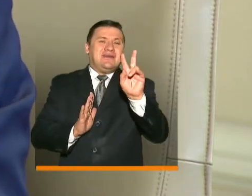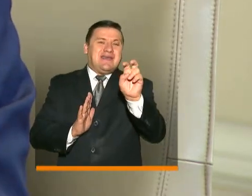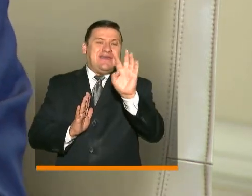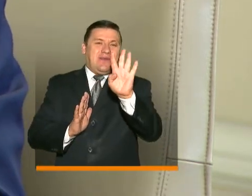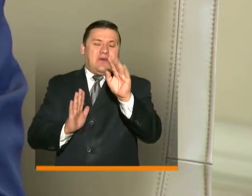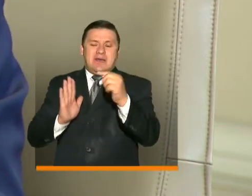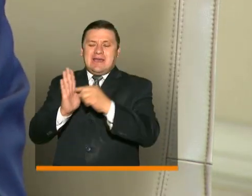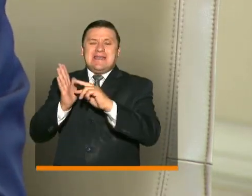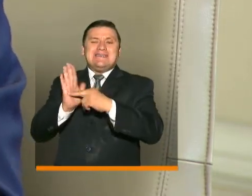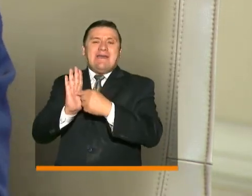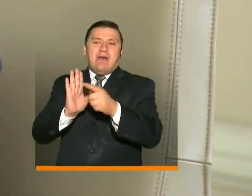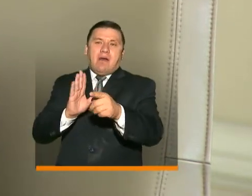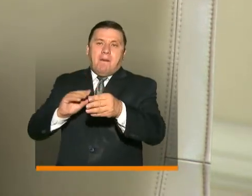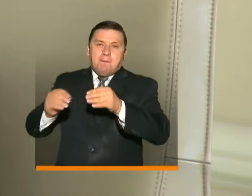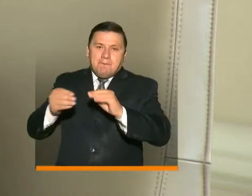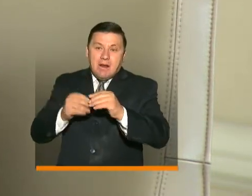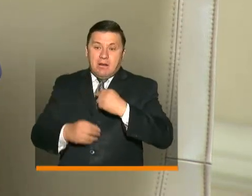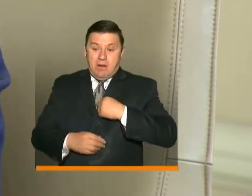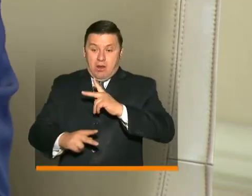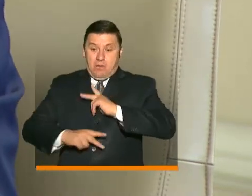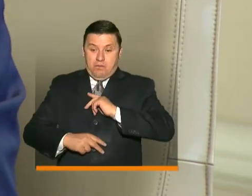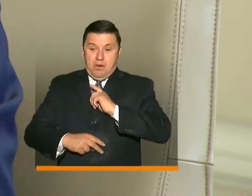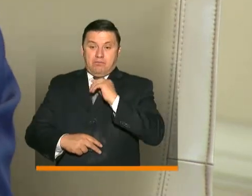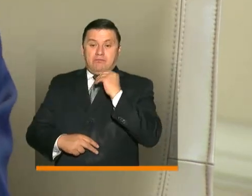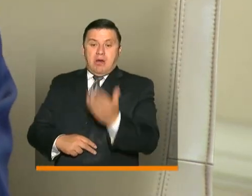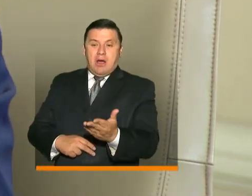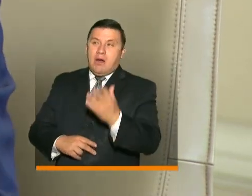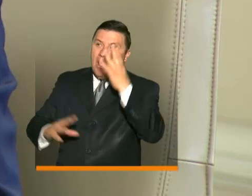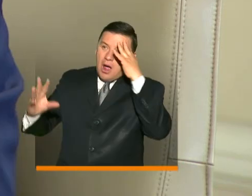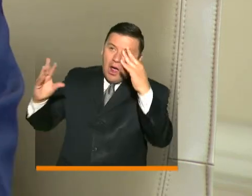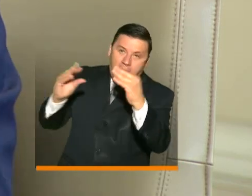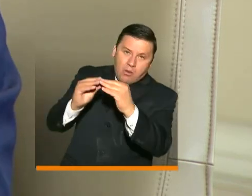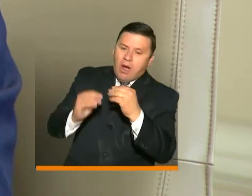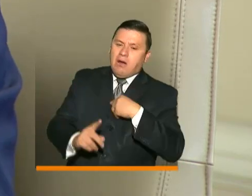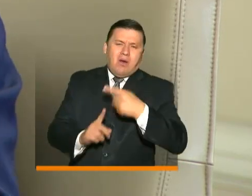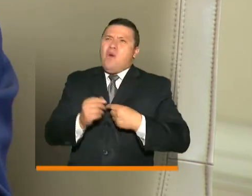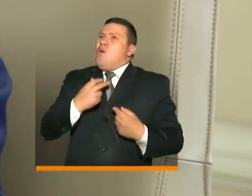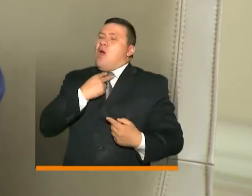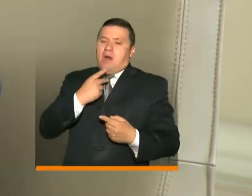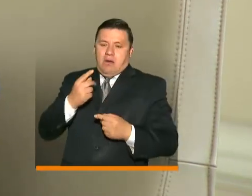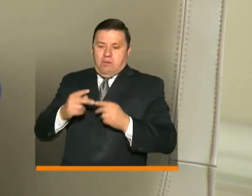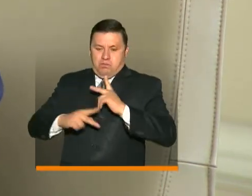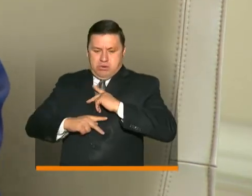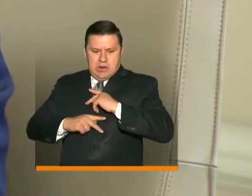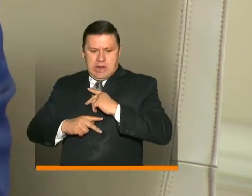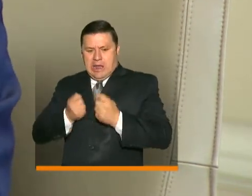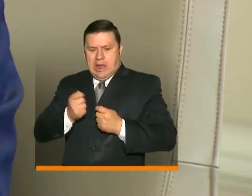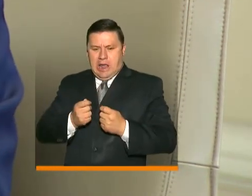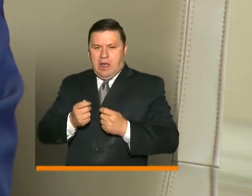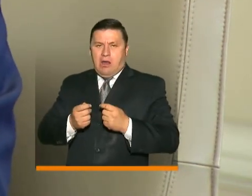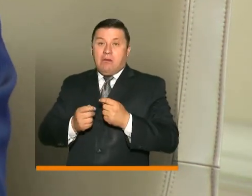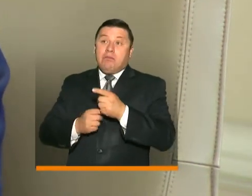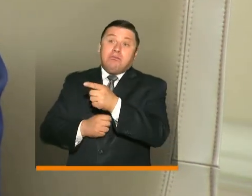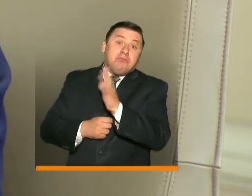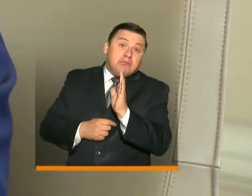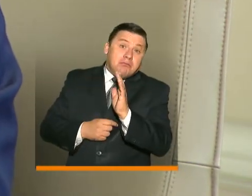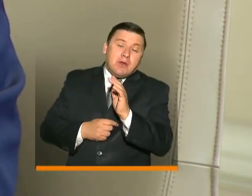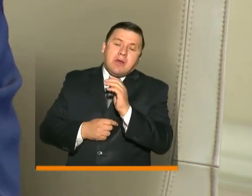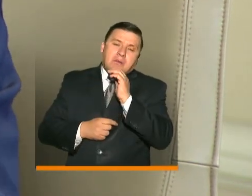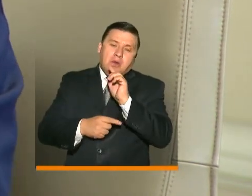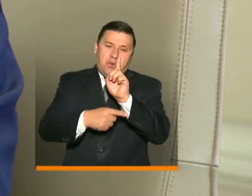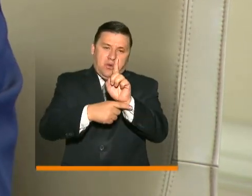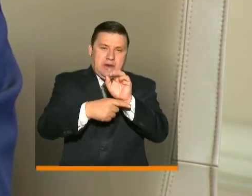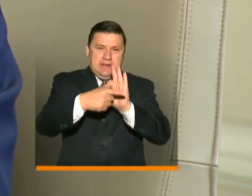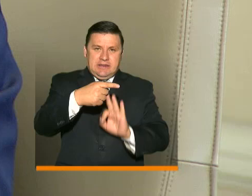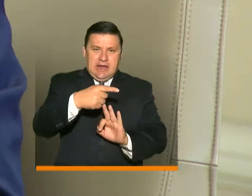que significa insistir en que el arrendatario y el arrendador lleguen a un acuerdo, con una penalidad máxima que sea la tercera parte de